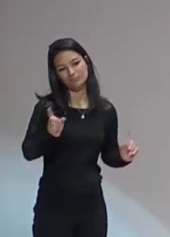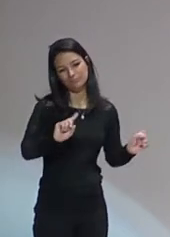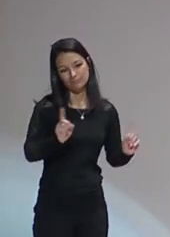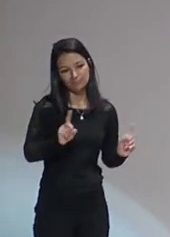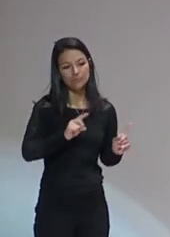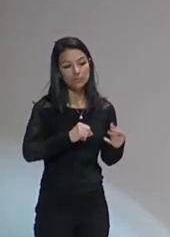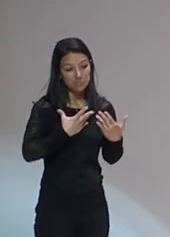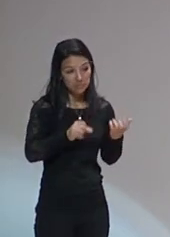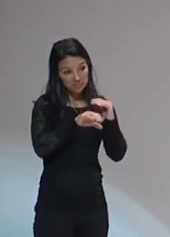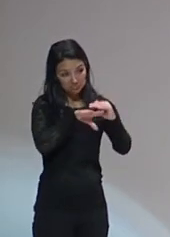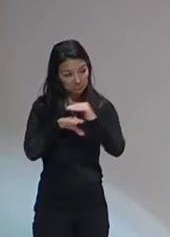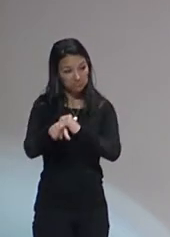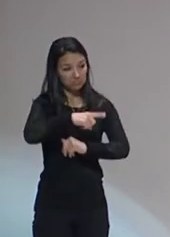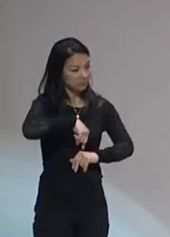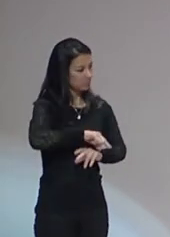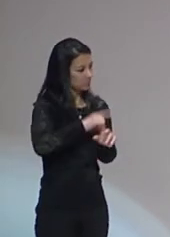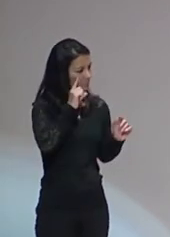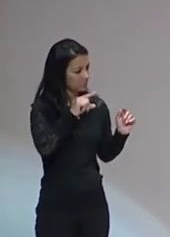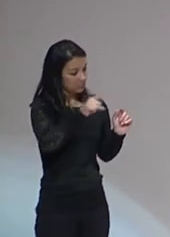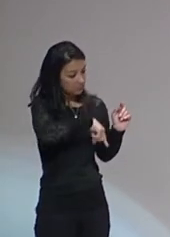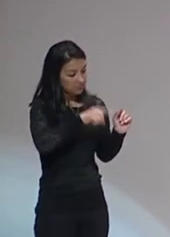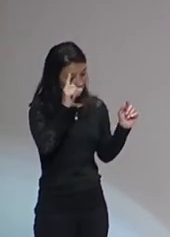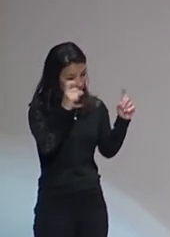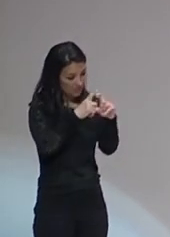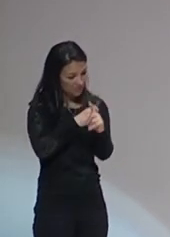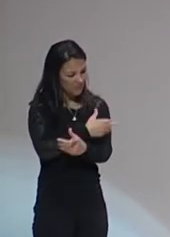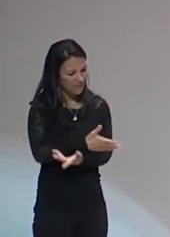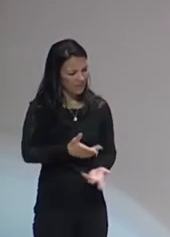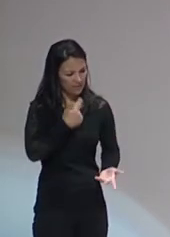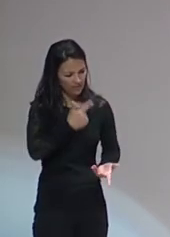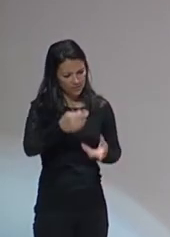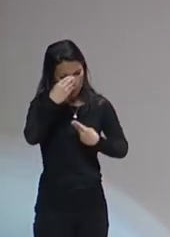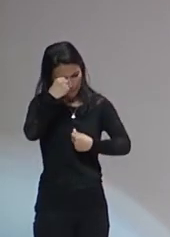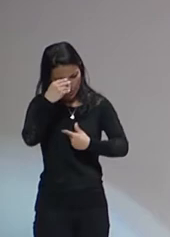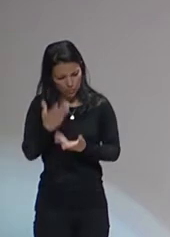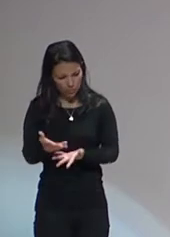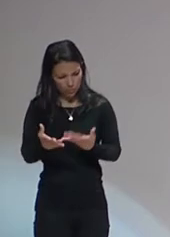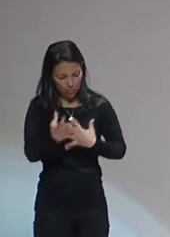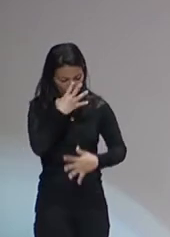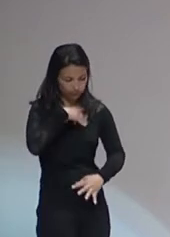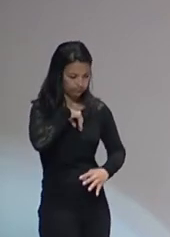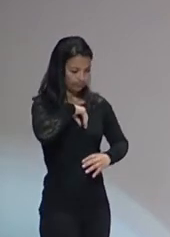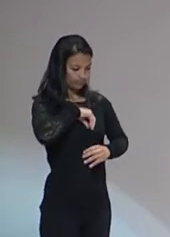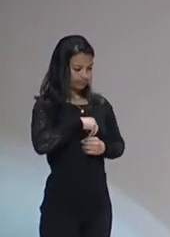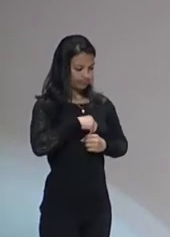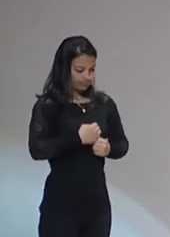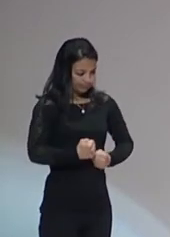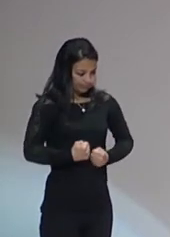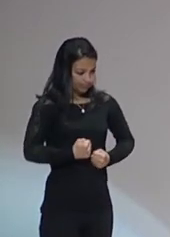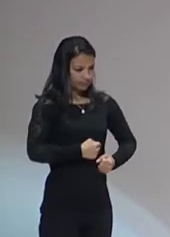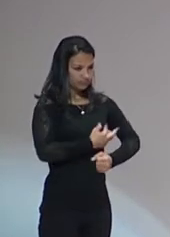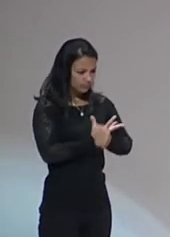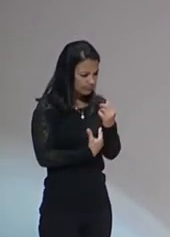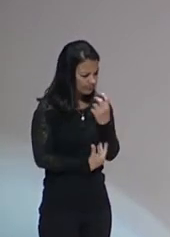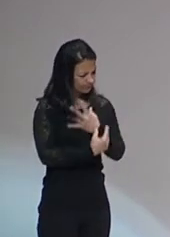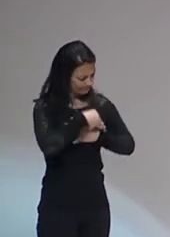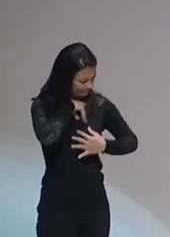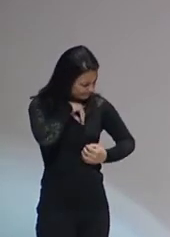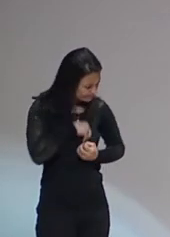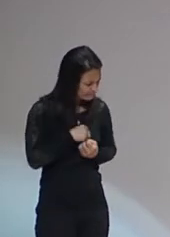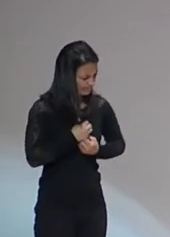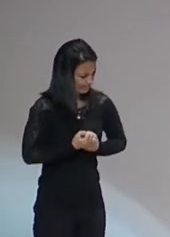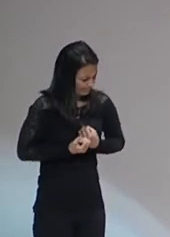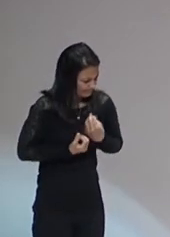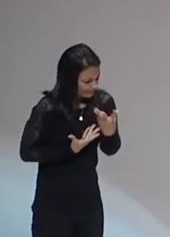sobre eso, a comentar sobre la idea de que los valores se incorporan corporalmente en sangre y hueso, y cuál